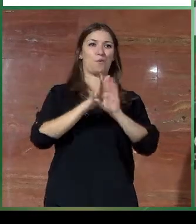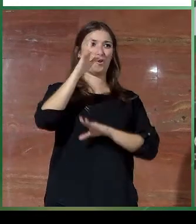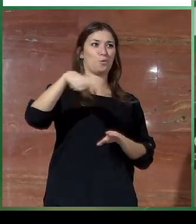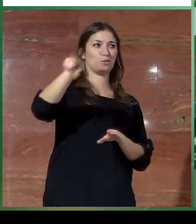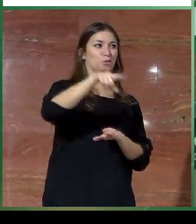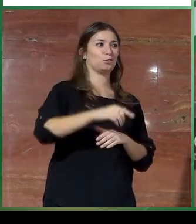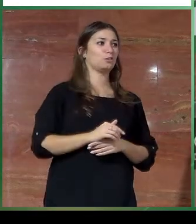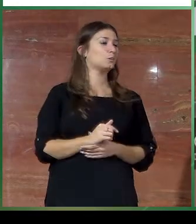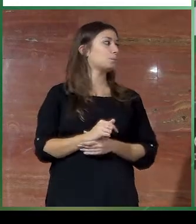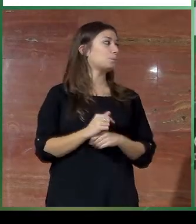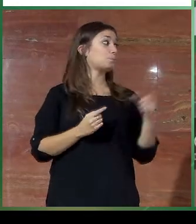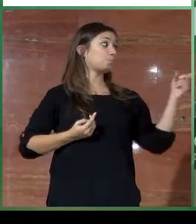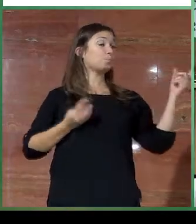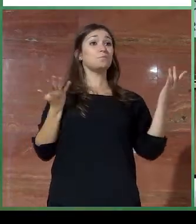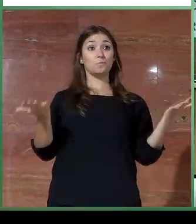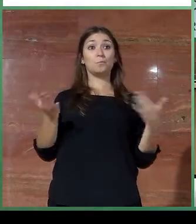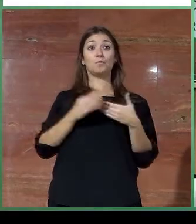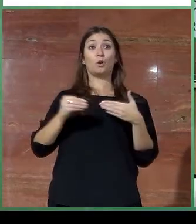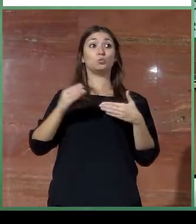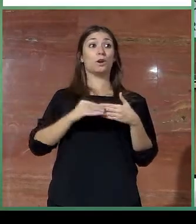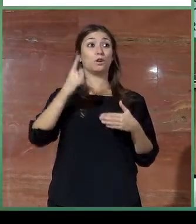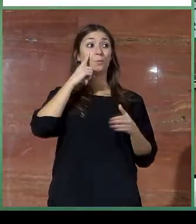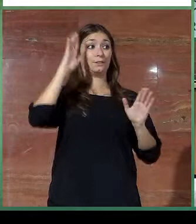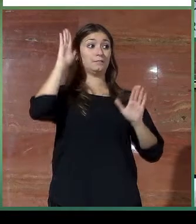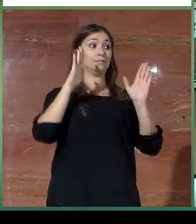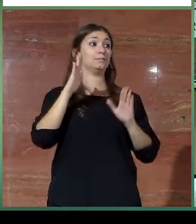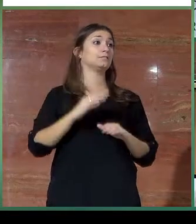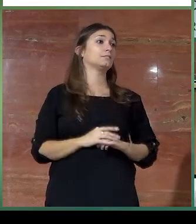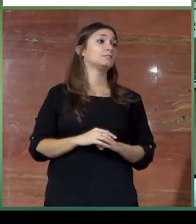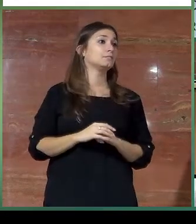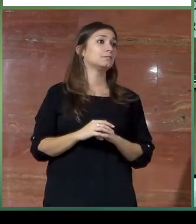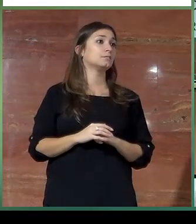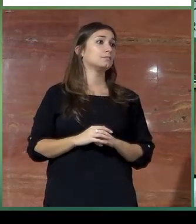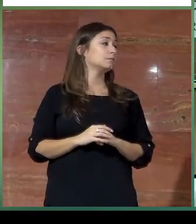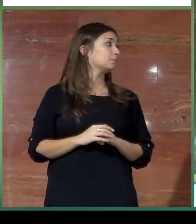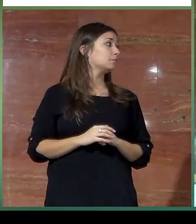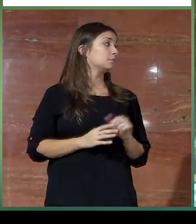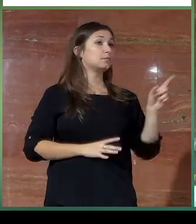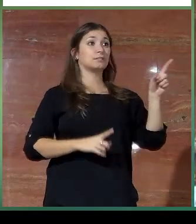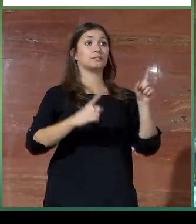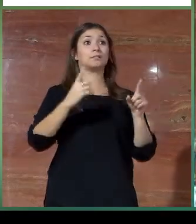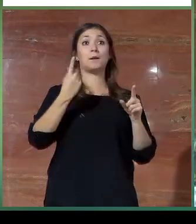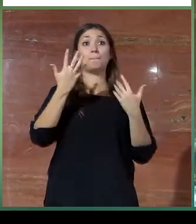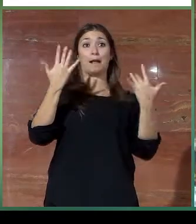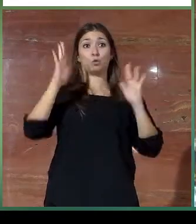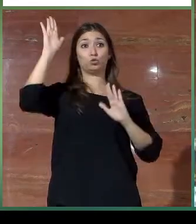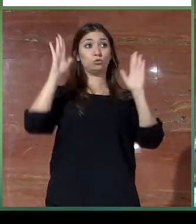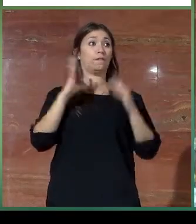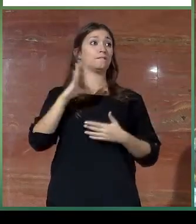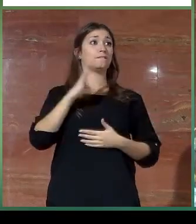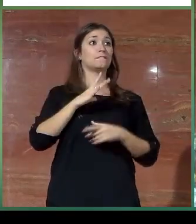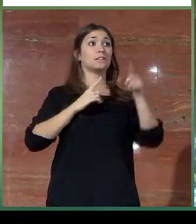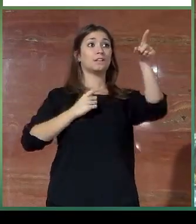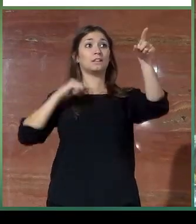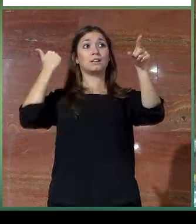Sí, porque esto de consultar a los usuarios, en todos los casos, me parece que se da poquito. Sí, perdón. Sí, había por ahí. Sí, Sí, es que tenía desde hace un ratito,